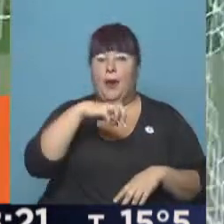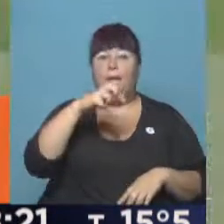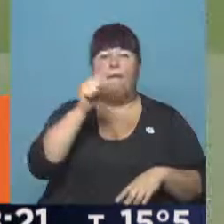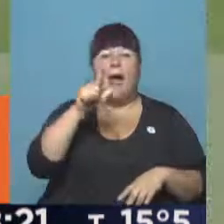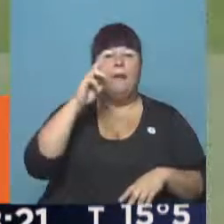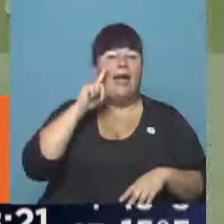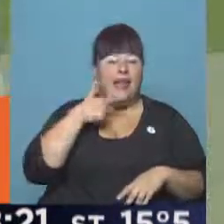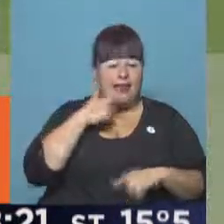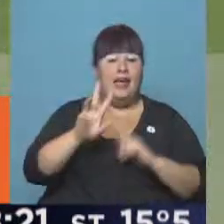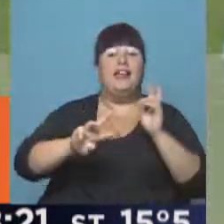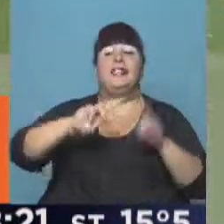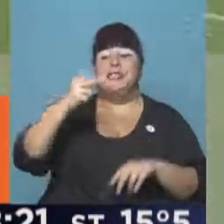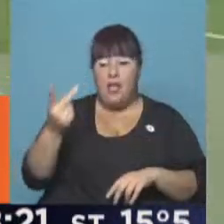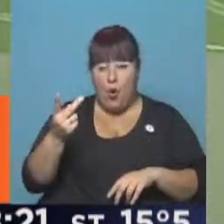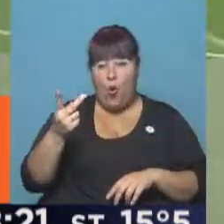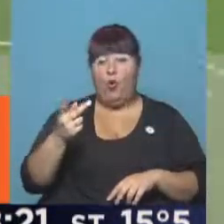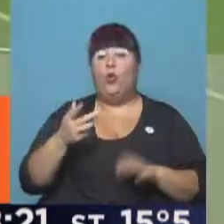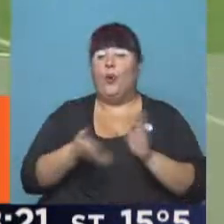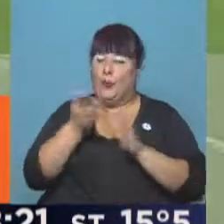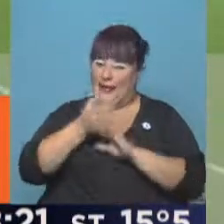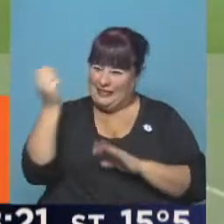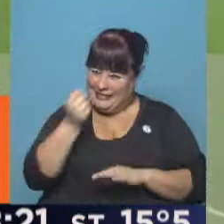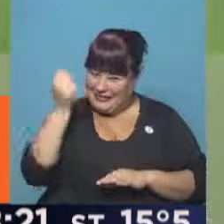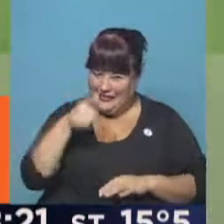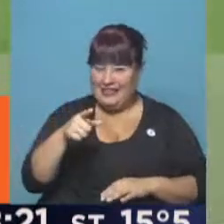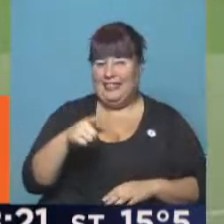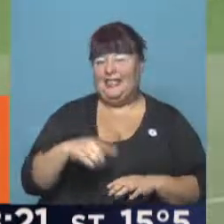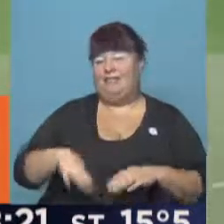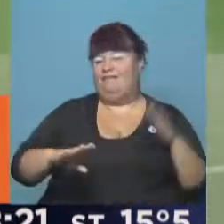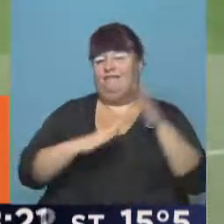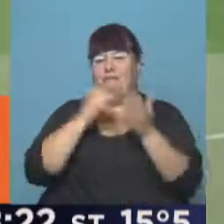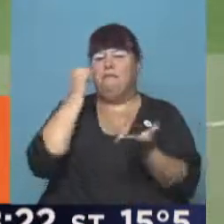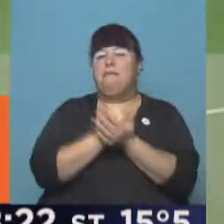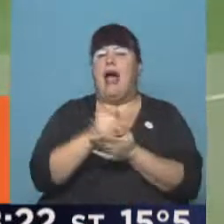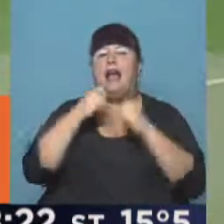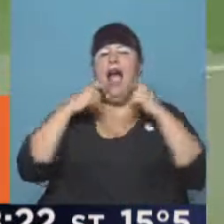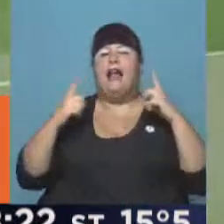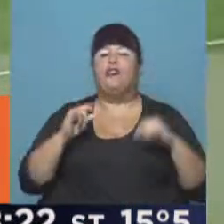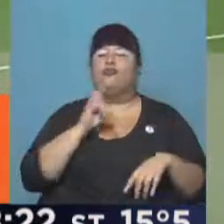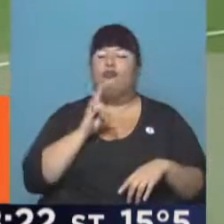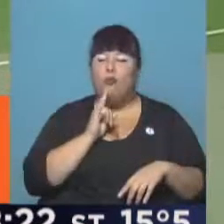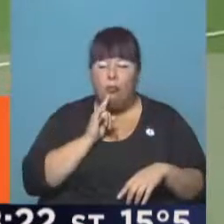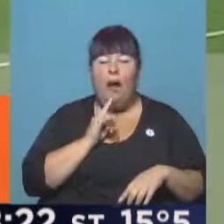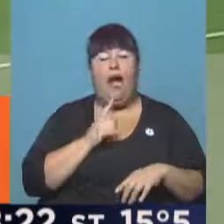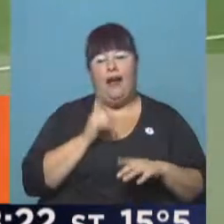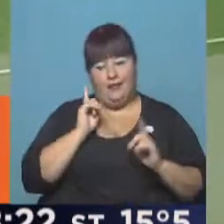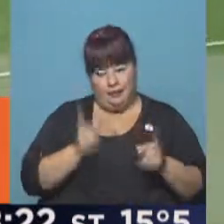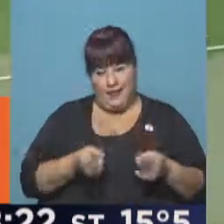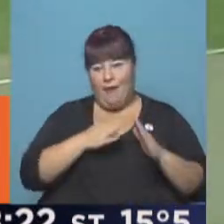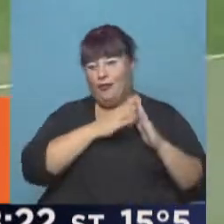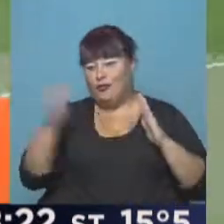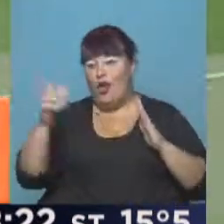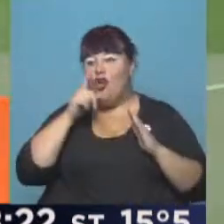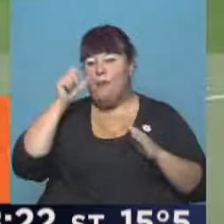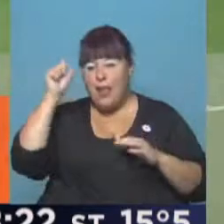Palmeiras, después iba a tener revancha el principal símbolo que tiene Atlético de Tucumán y que lo ha tenido a lo largo de esta